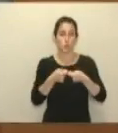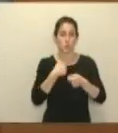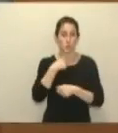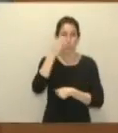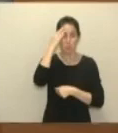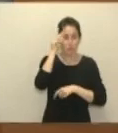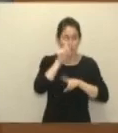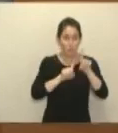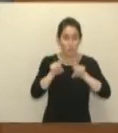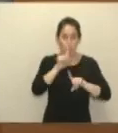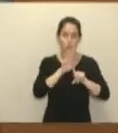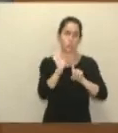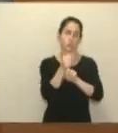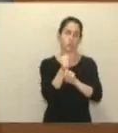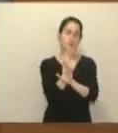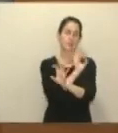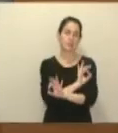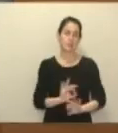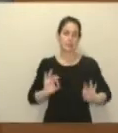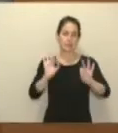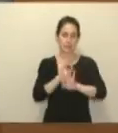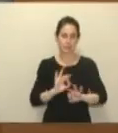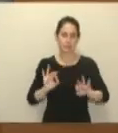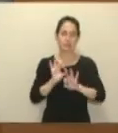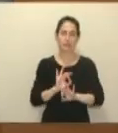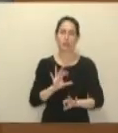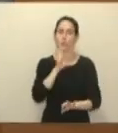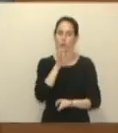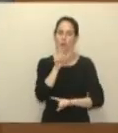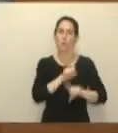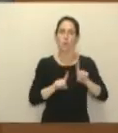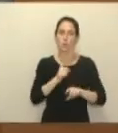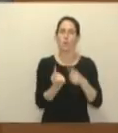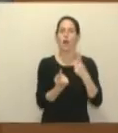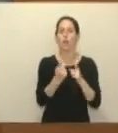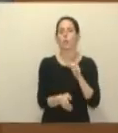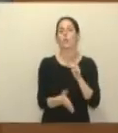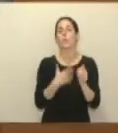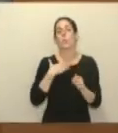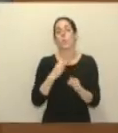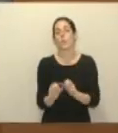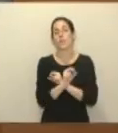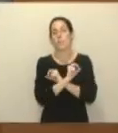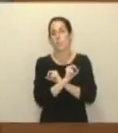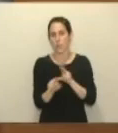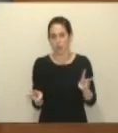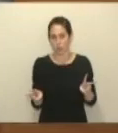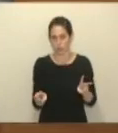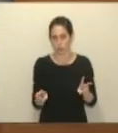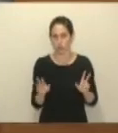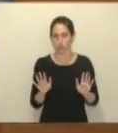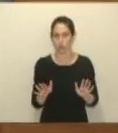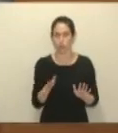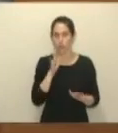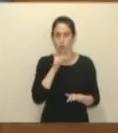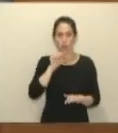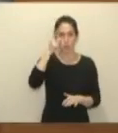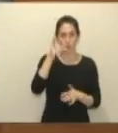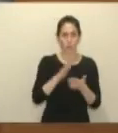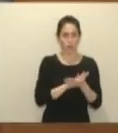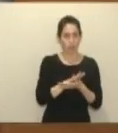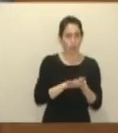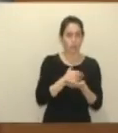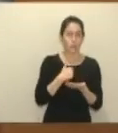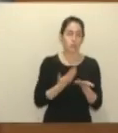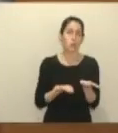todavía agrande alguno de estos problemas, lo haga mayor todavía. En todo caso, en esta primera intervención le pediría